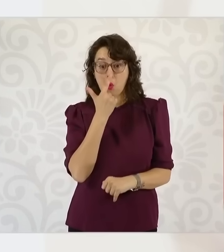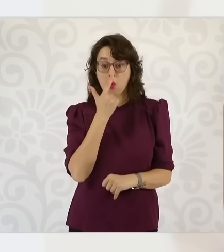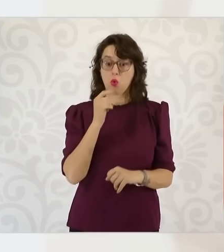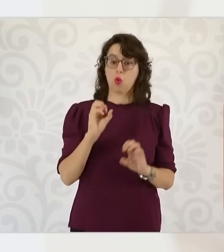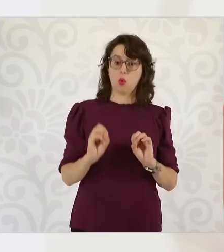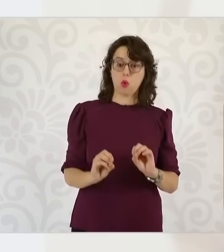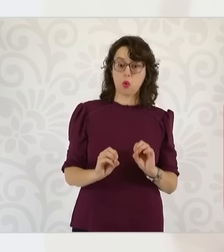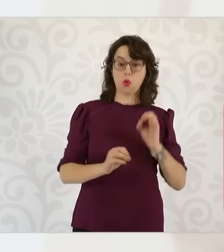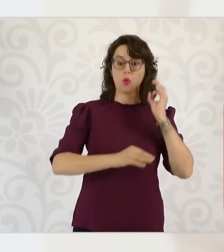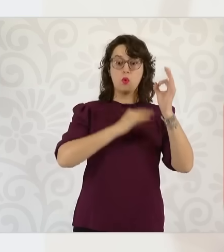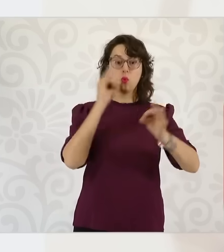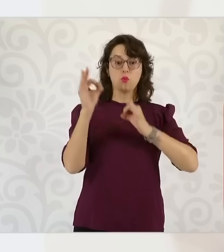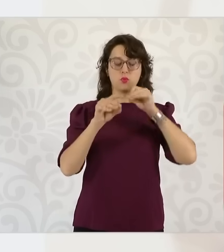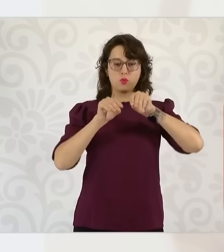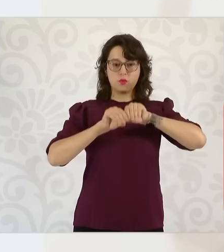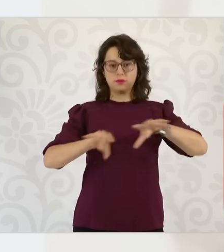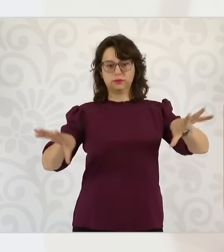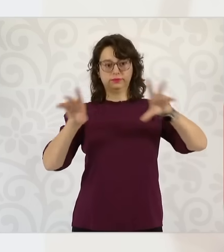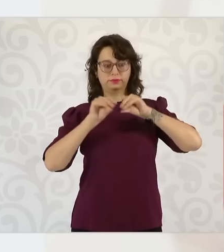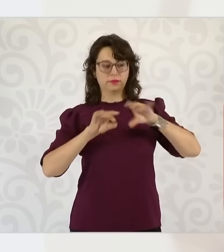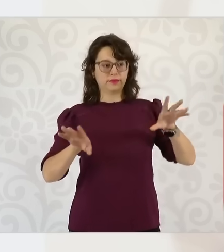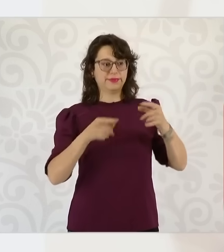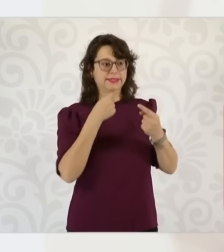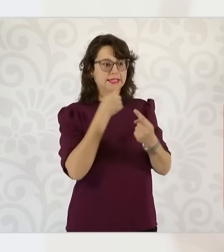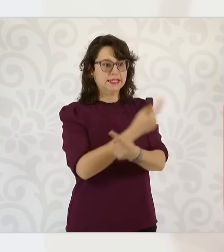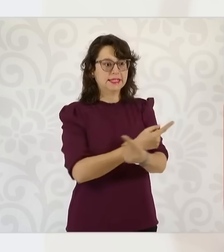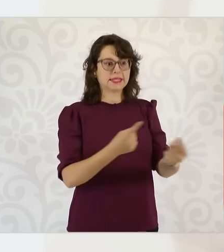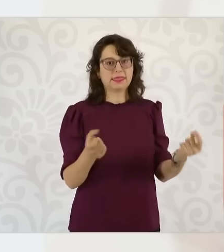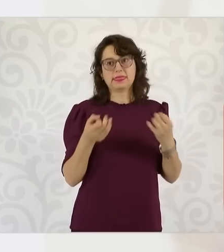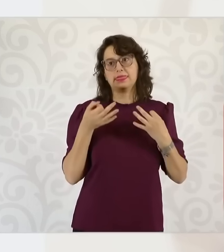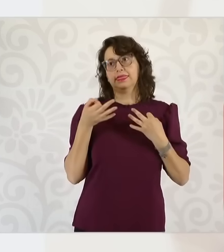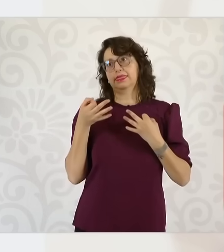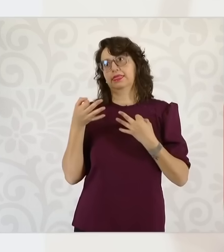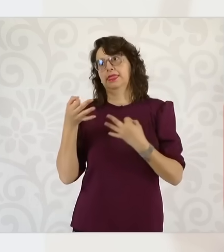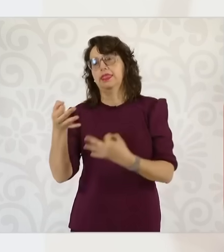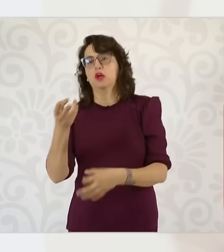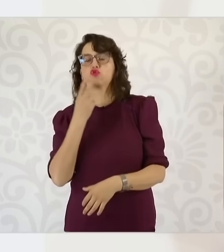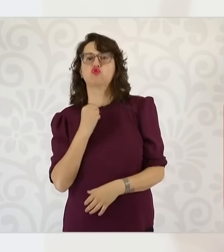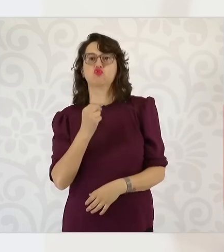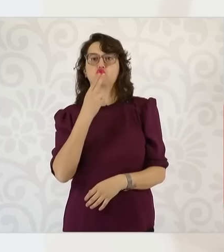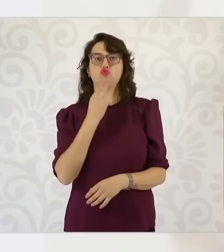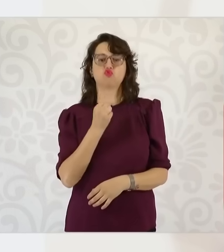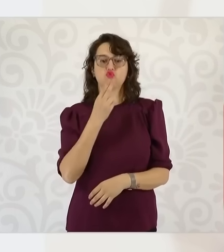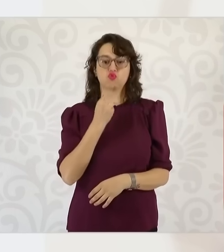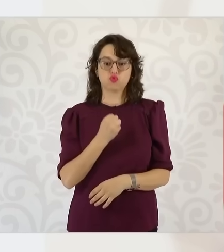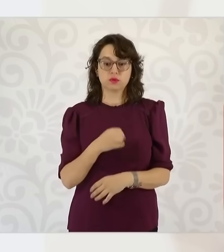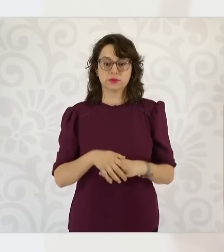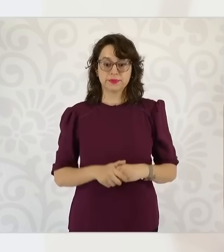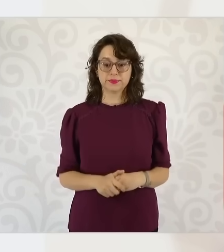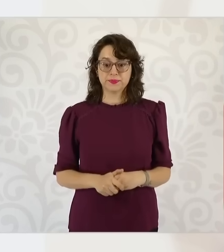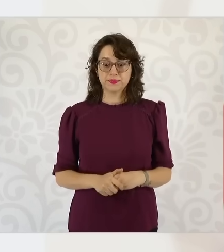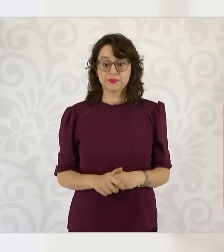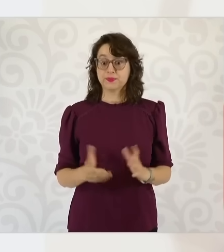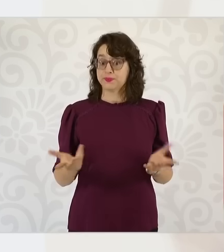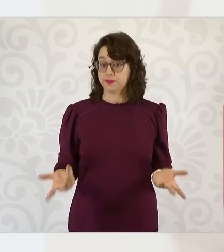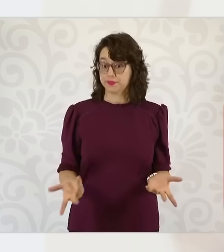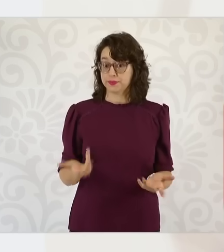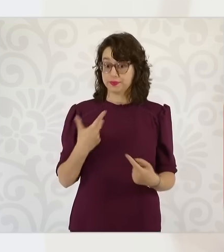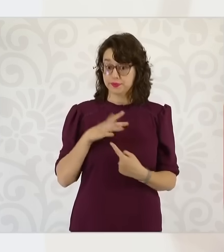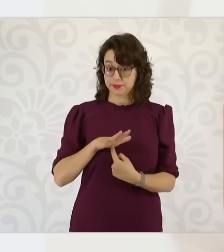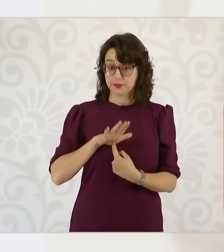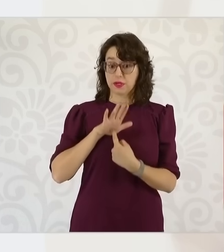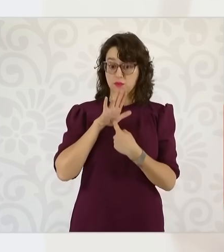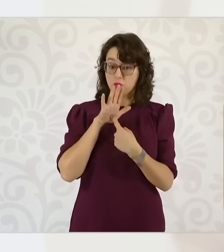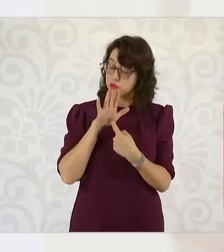publicidad que estimulan entonces el consumo de azúcar. Y más recientemente lo que se ha